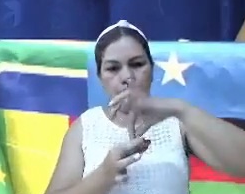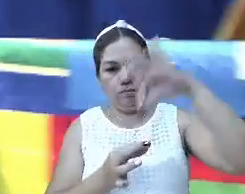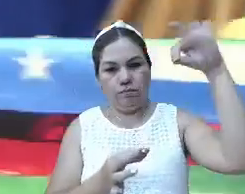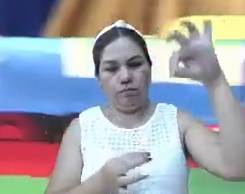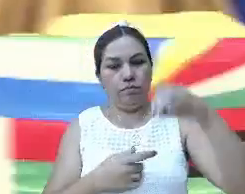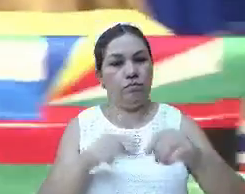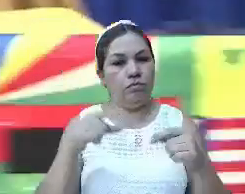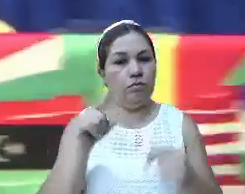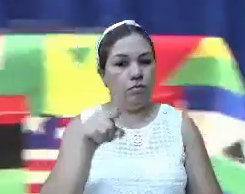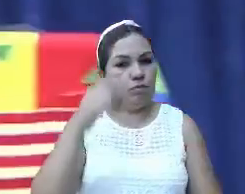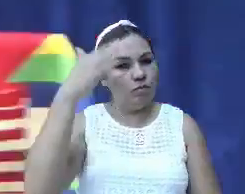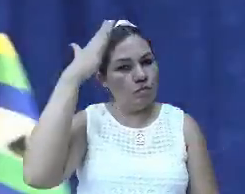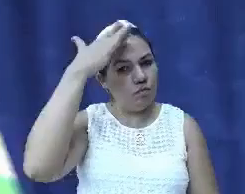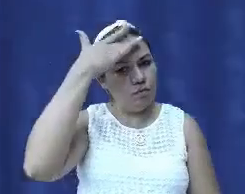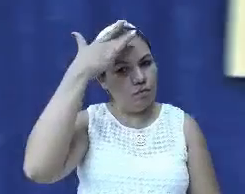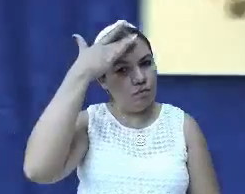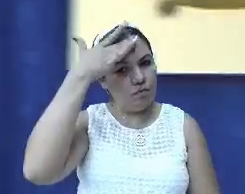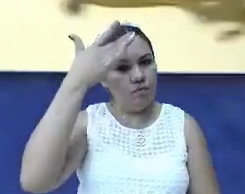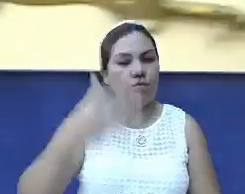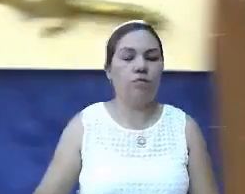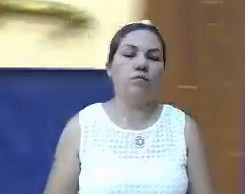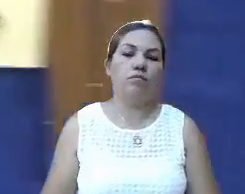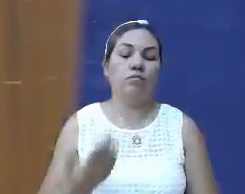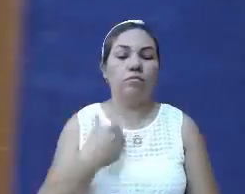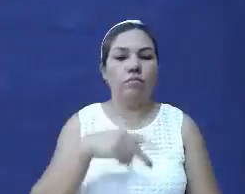mente donde hacer su guarida.